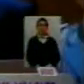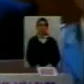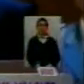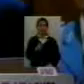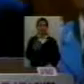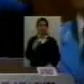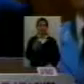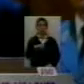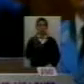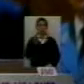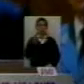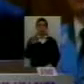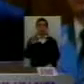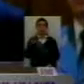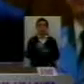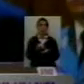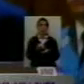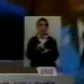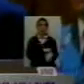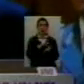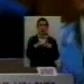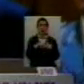mil millones,